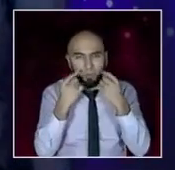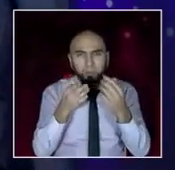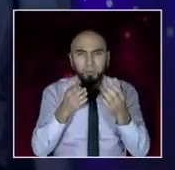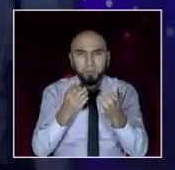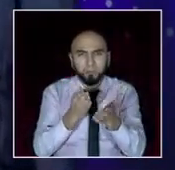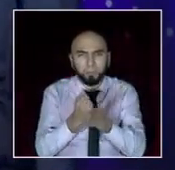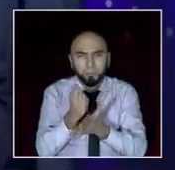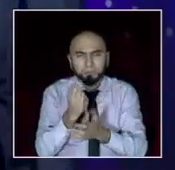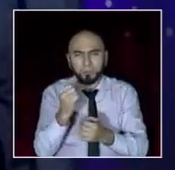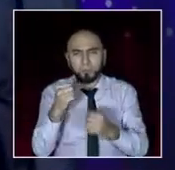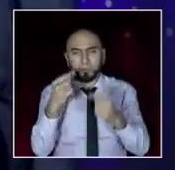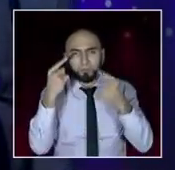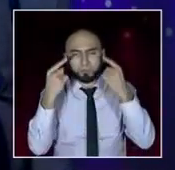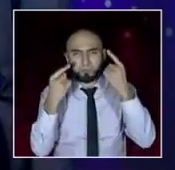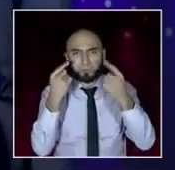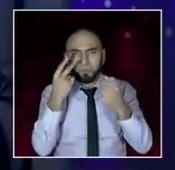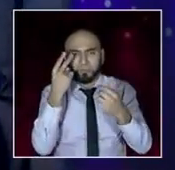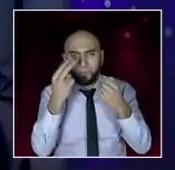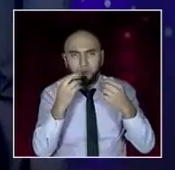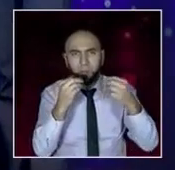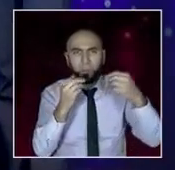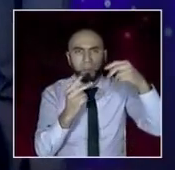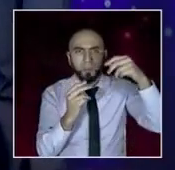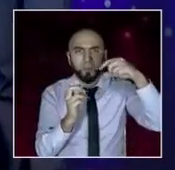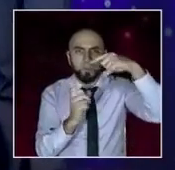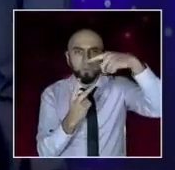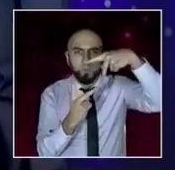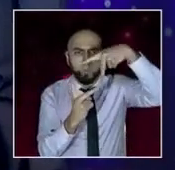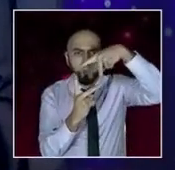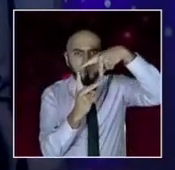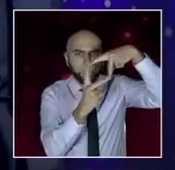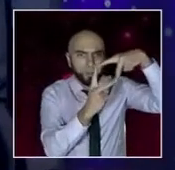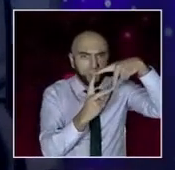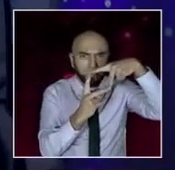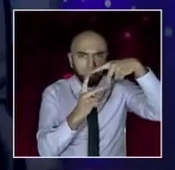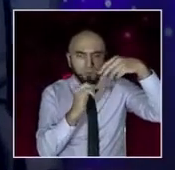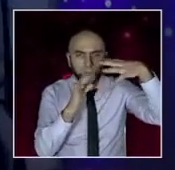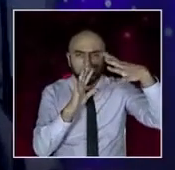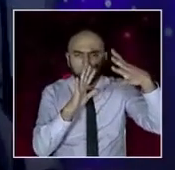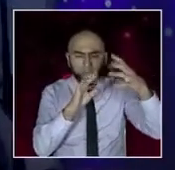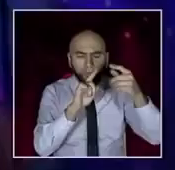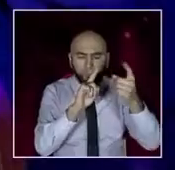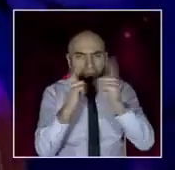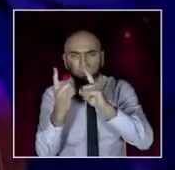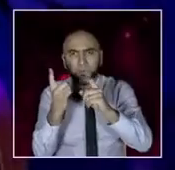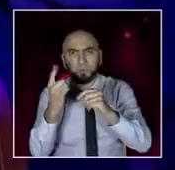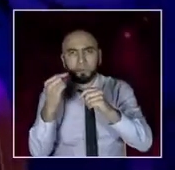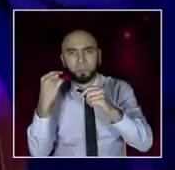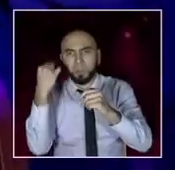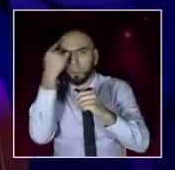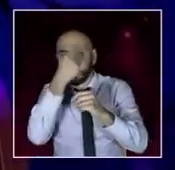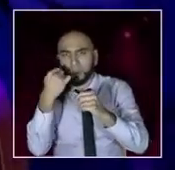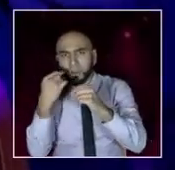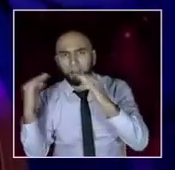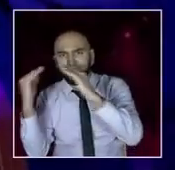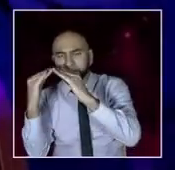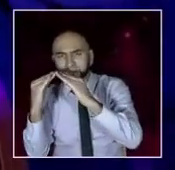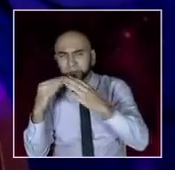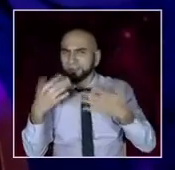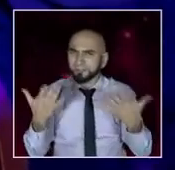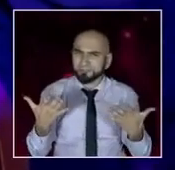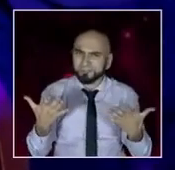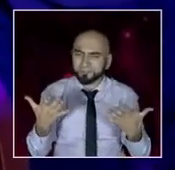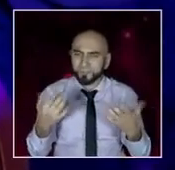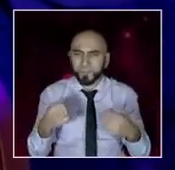cuadrados al azar y después ven la imagen del rostro de casa. La cosa crítica es que llevamos a